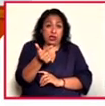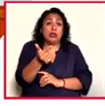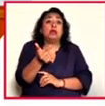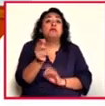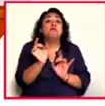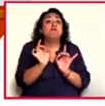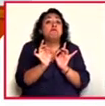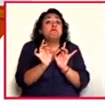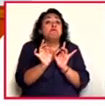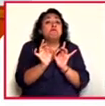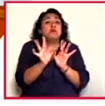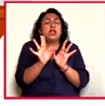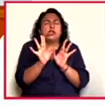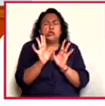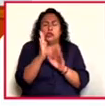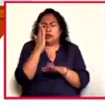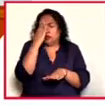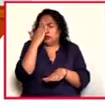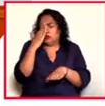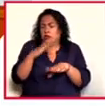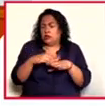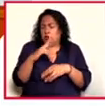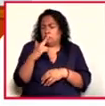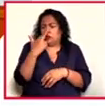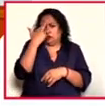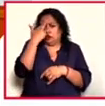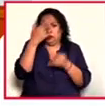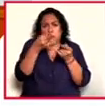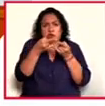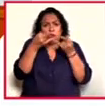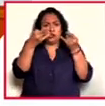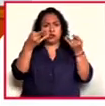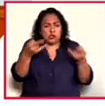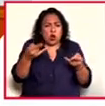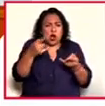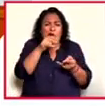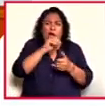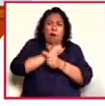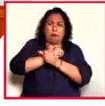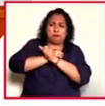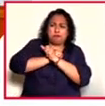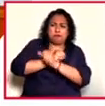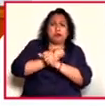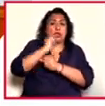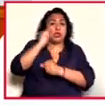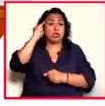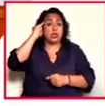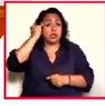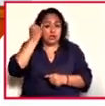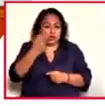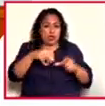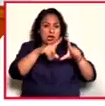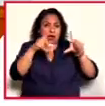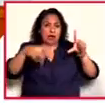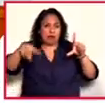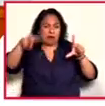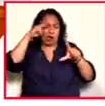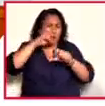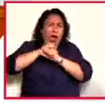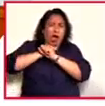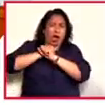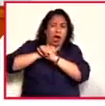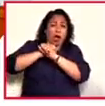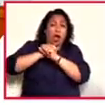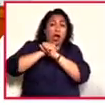hecho emblemático en la historia de la resistencia indígena en México: el